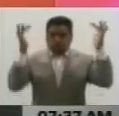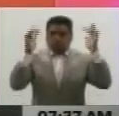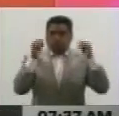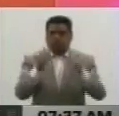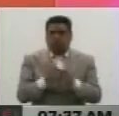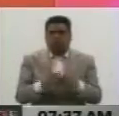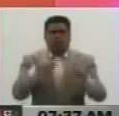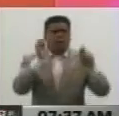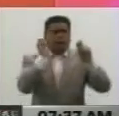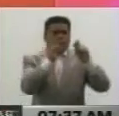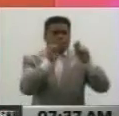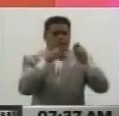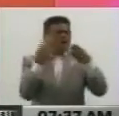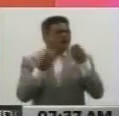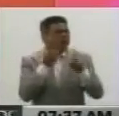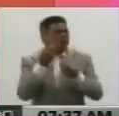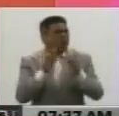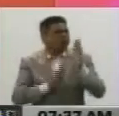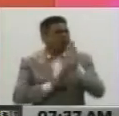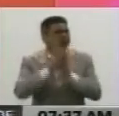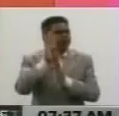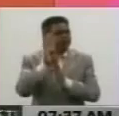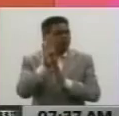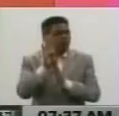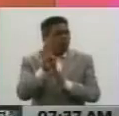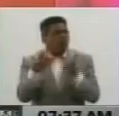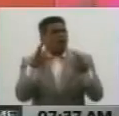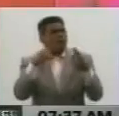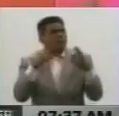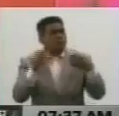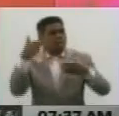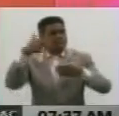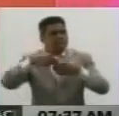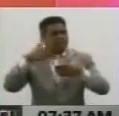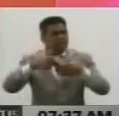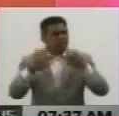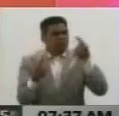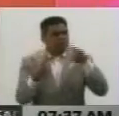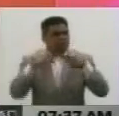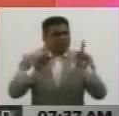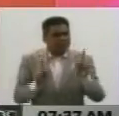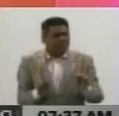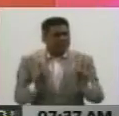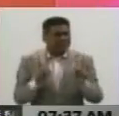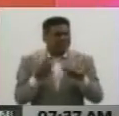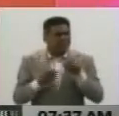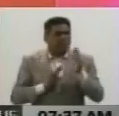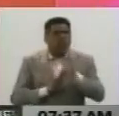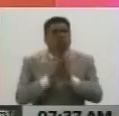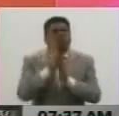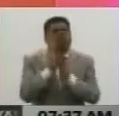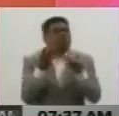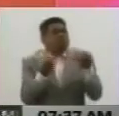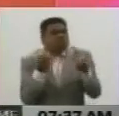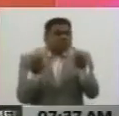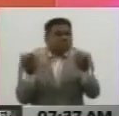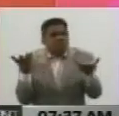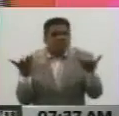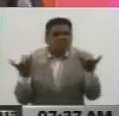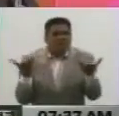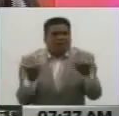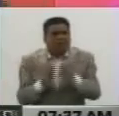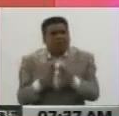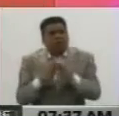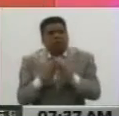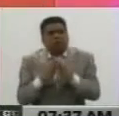¿cómo avanza este proceso? Quizás un poco más complejo que lo del petróleo por la diversidad de los minerales, pero ¿cómo ha avanzado y qué eje importante